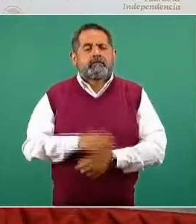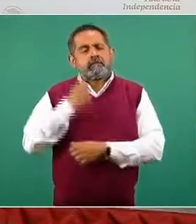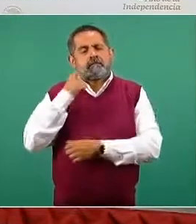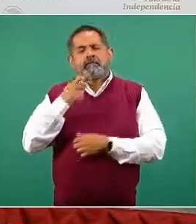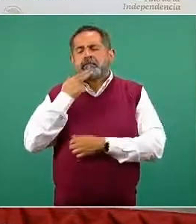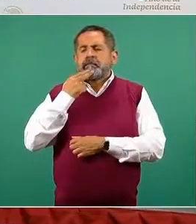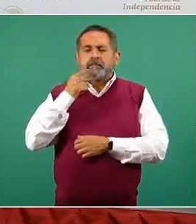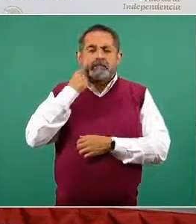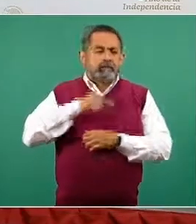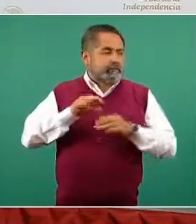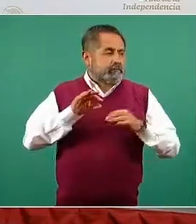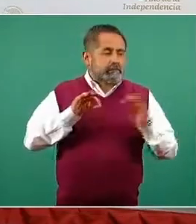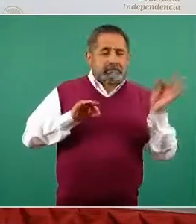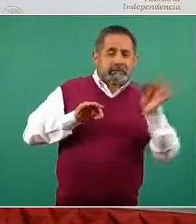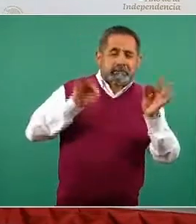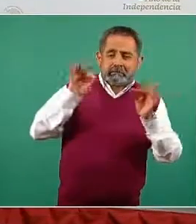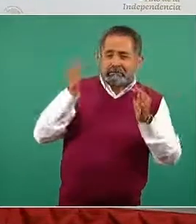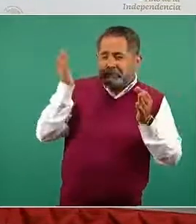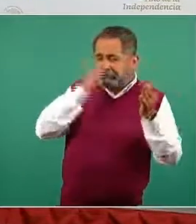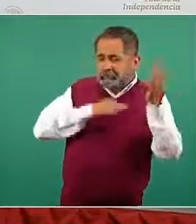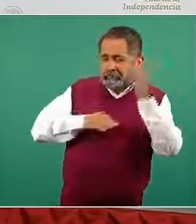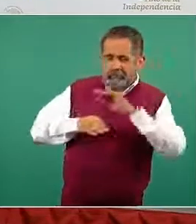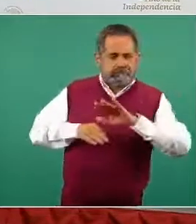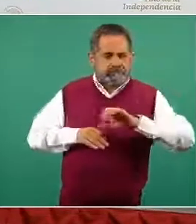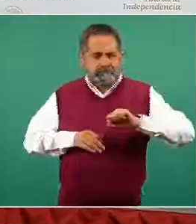combatir la infodemia, por eso